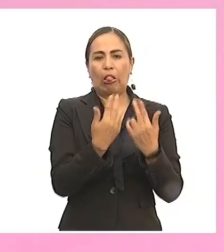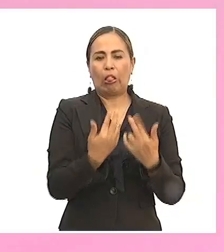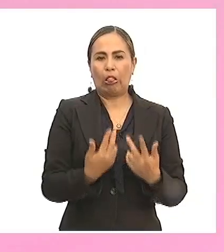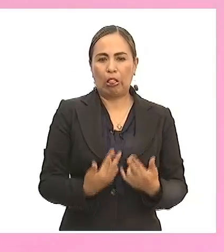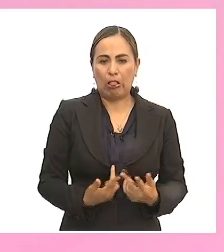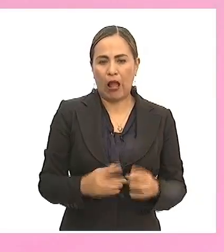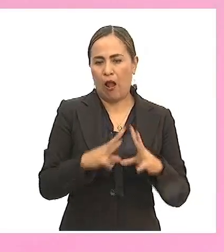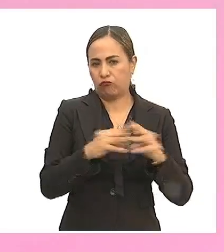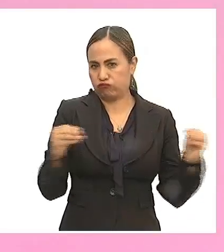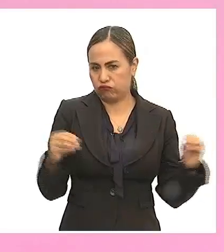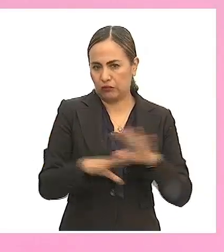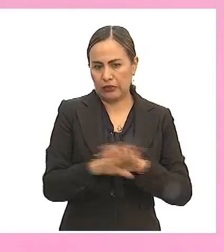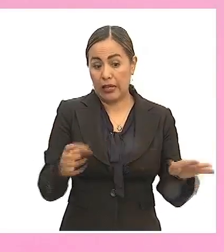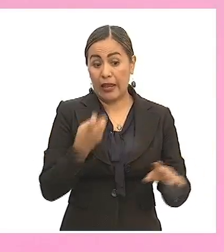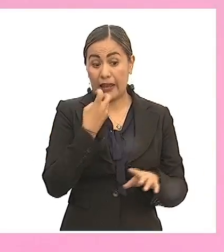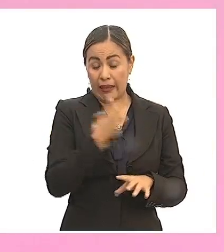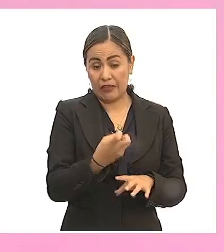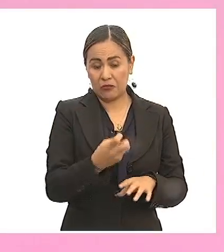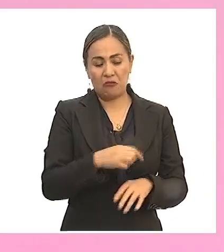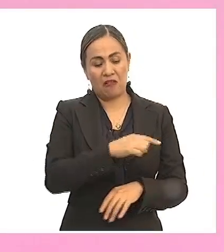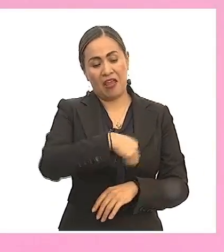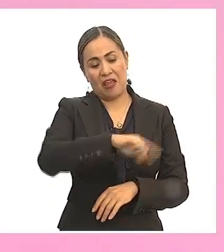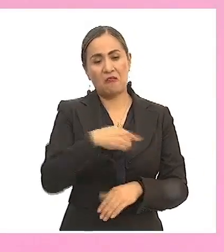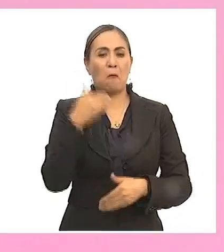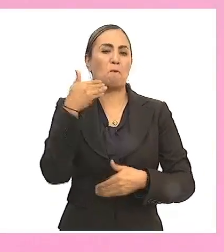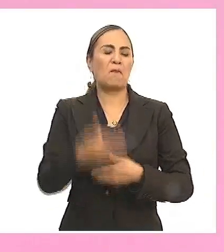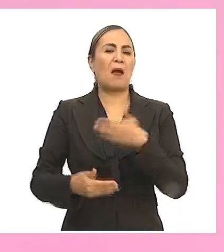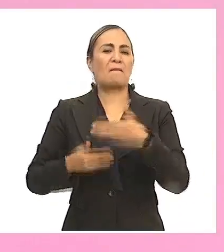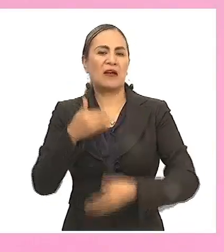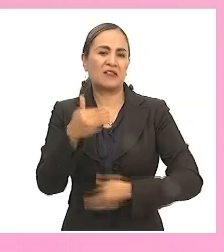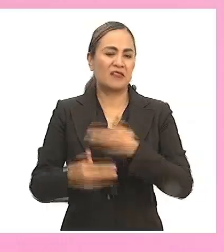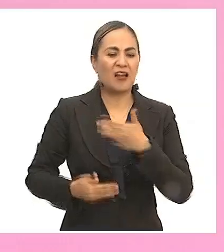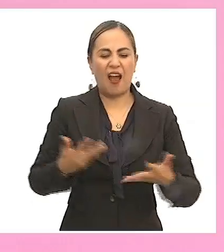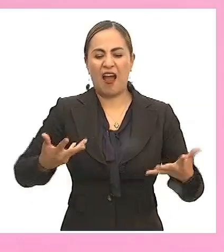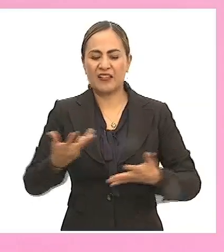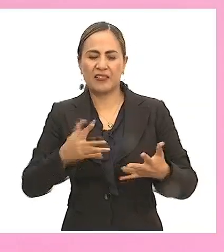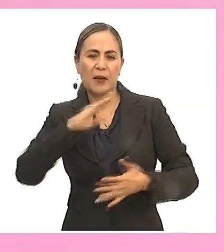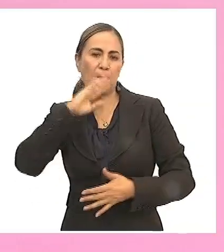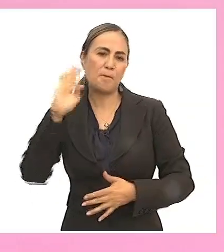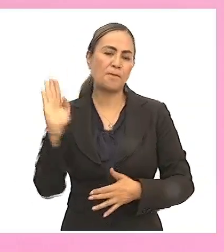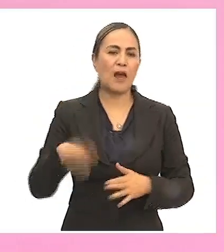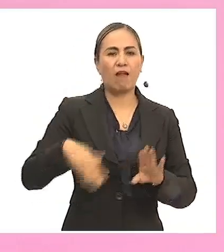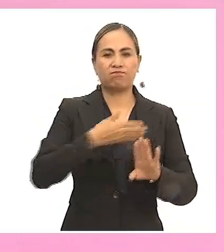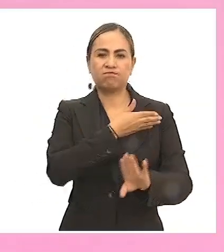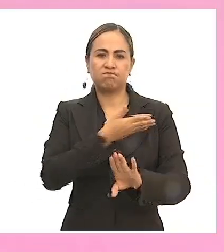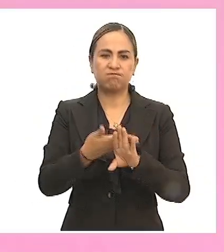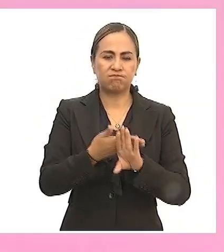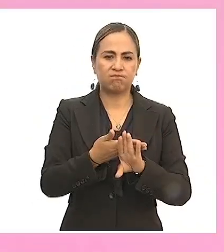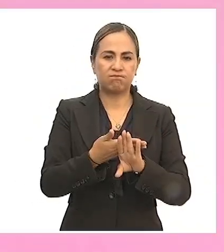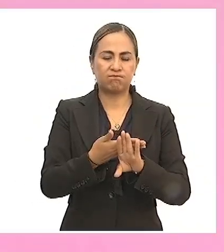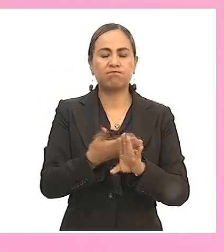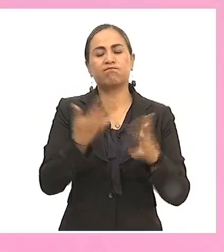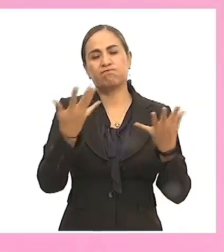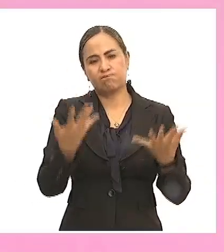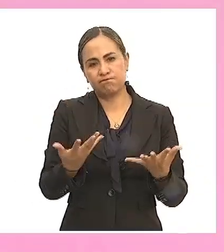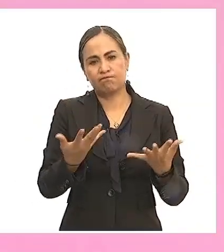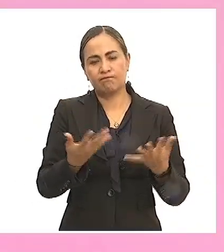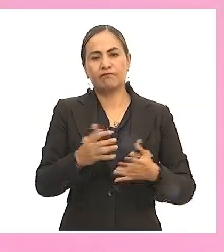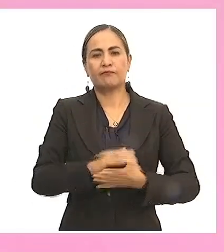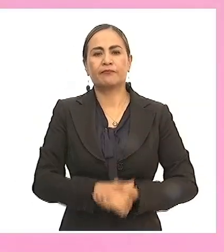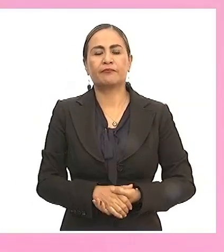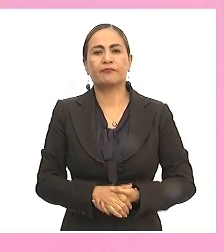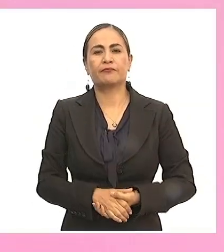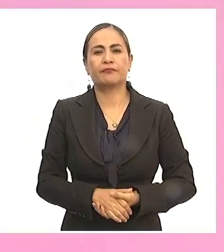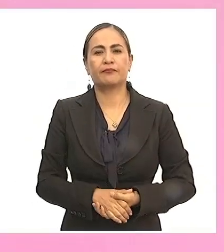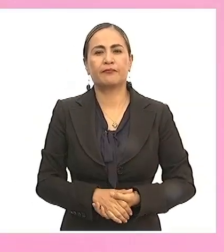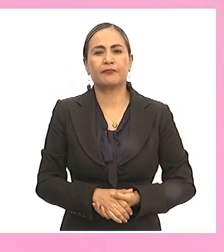intención, avanzaron en ese propósito perverso, porque prácticamente convirtieron